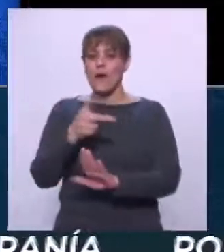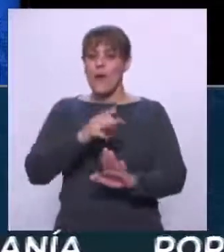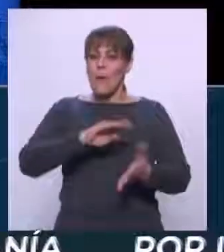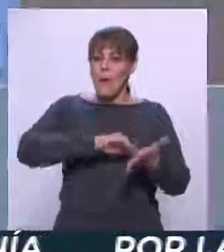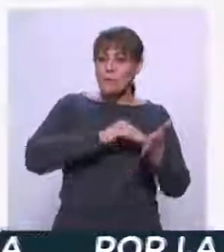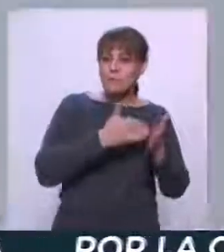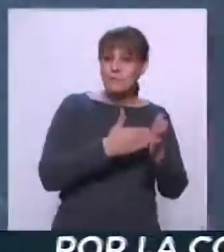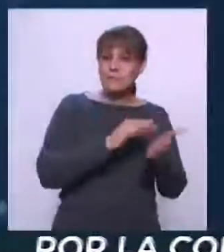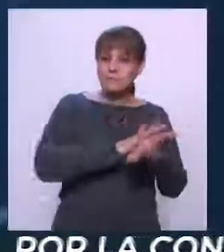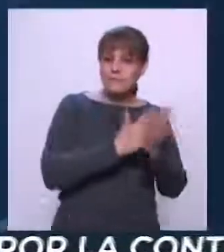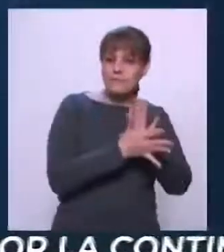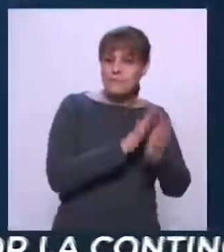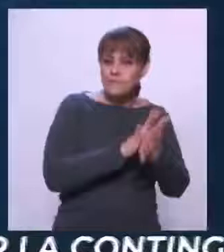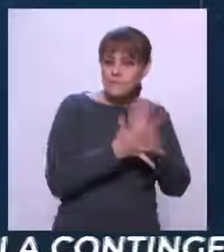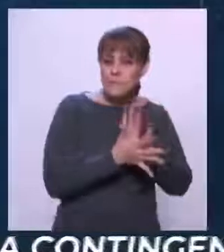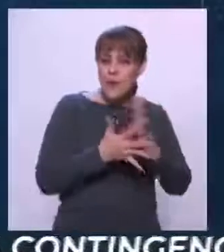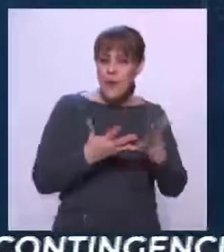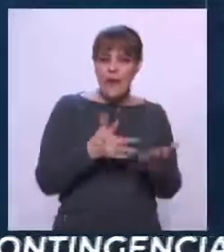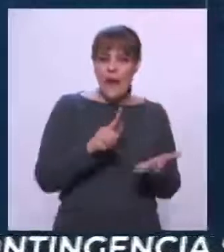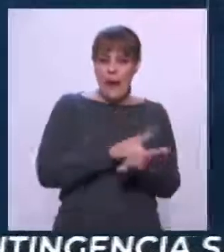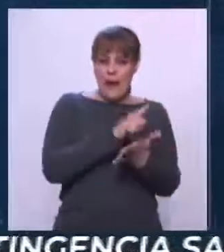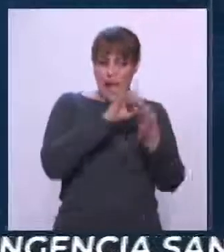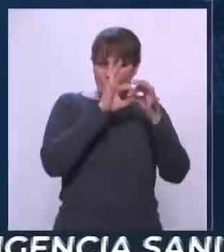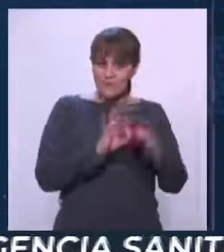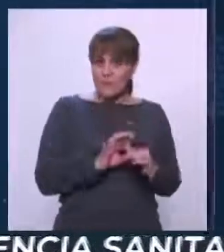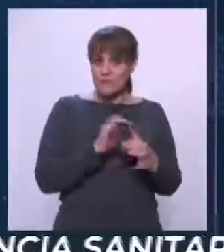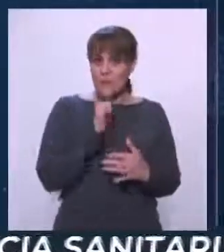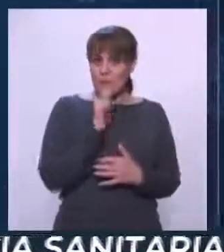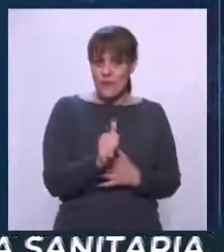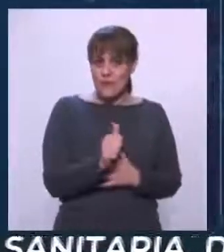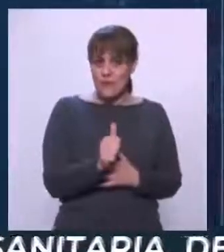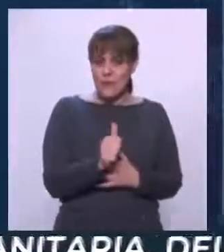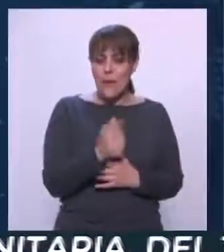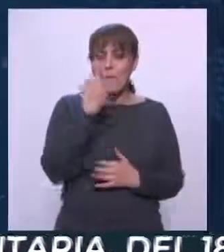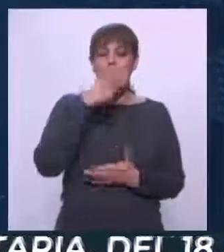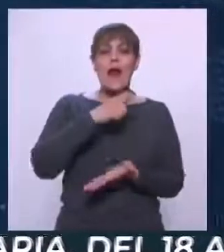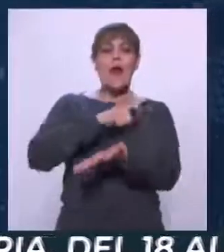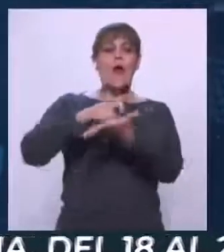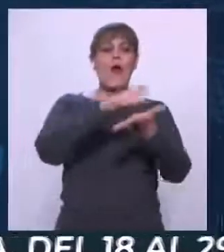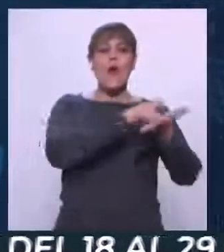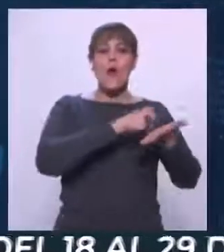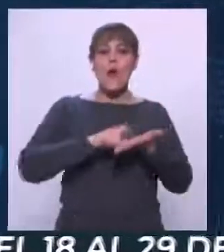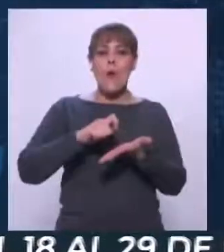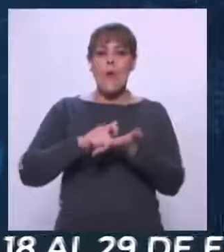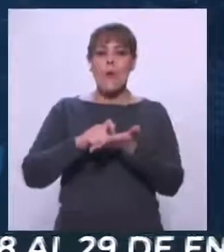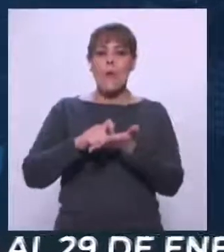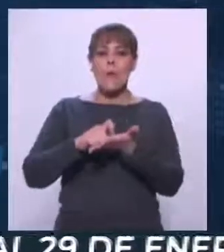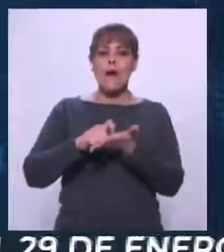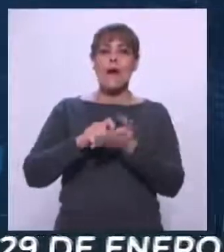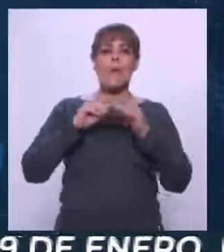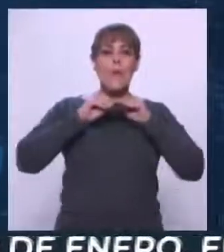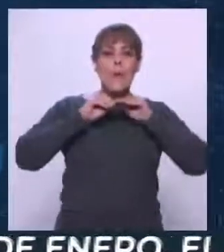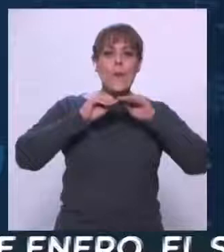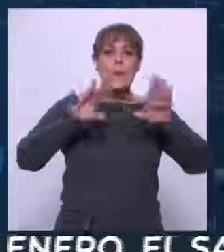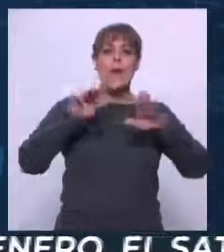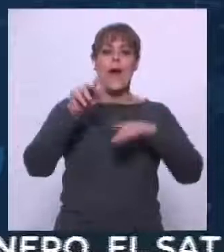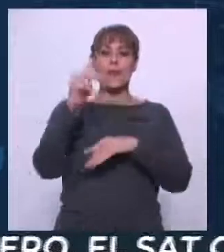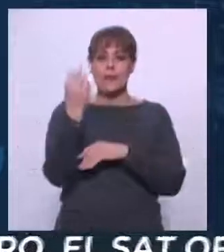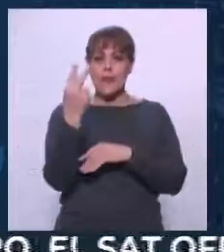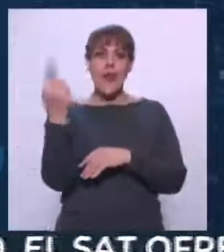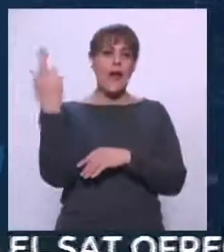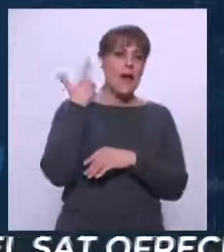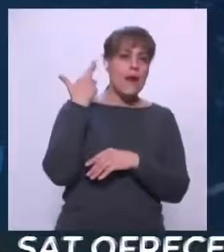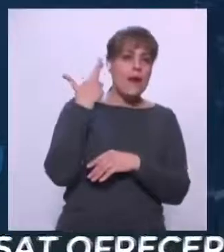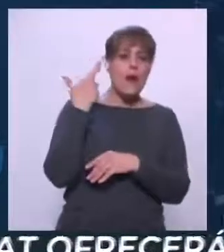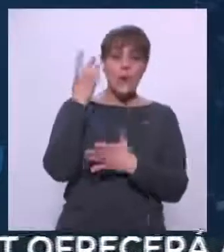claramente ilegal de organismos para la compra de spots en radio y televisión, no solo